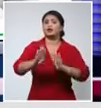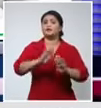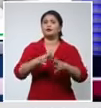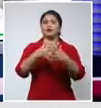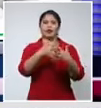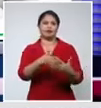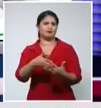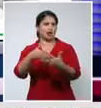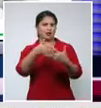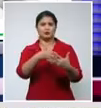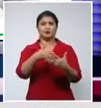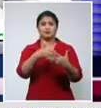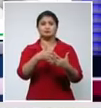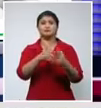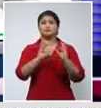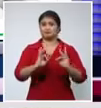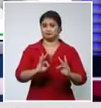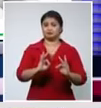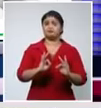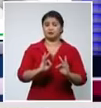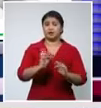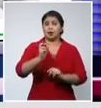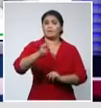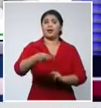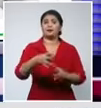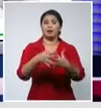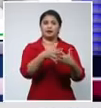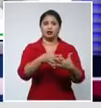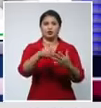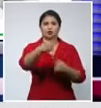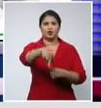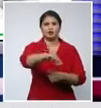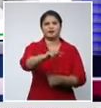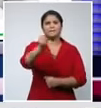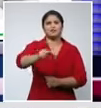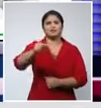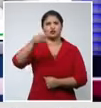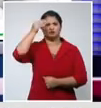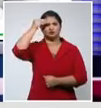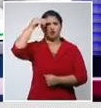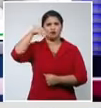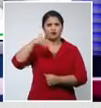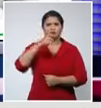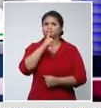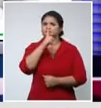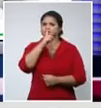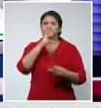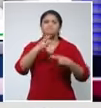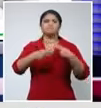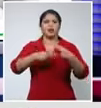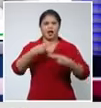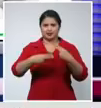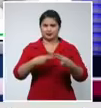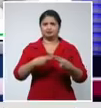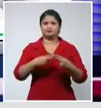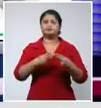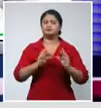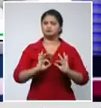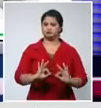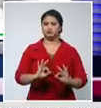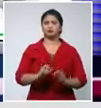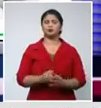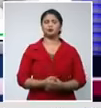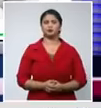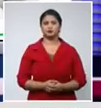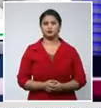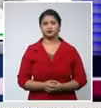comodidad cumplen la orden de calumniar a la patria, la venden y hasta piden para ella una agresión. En